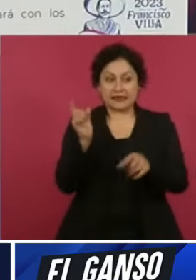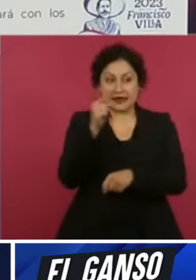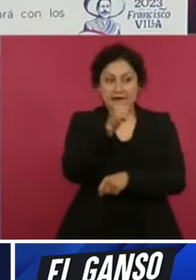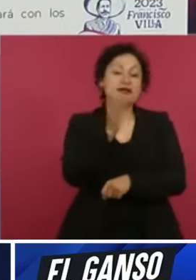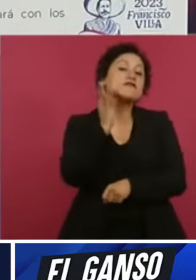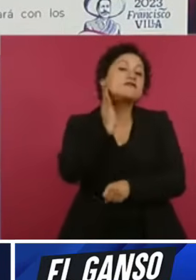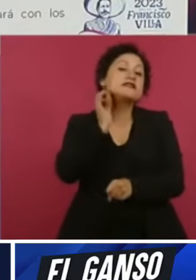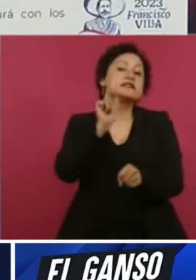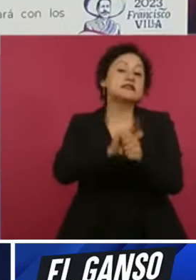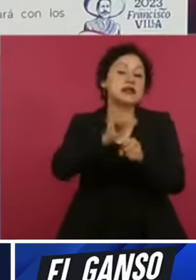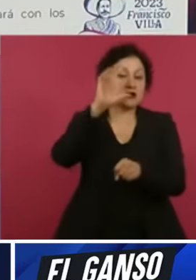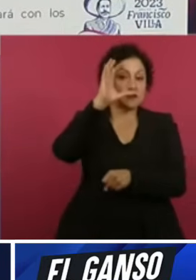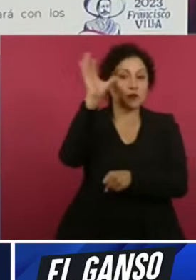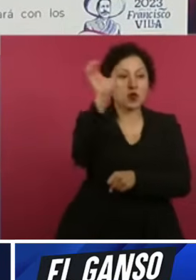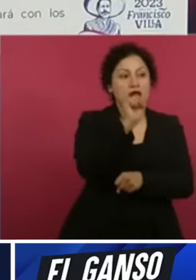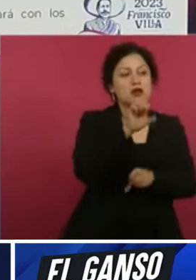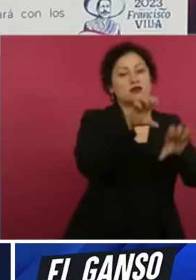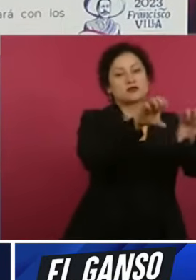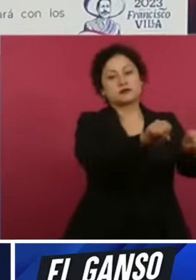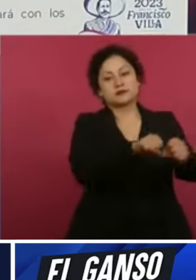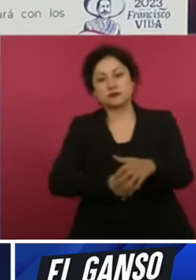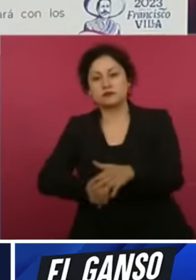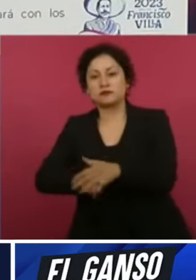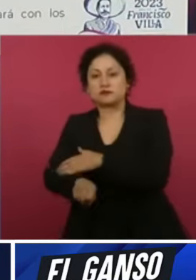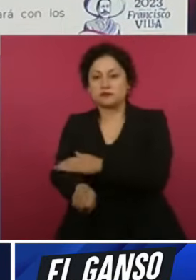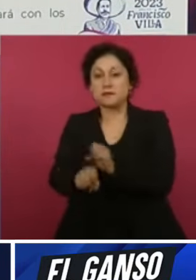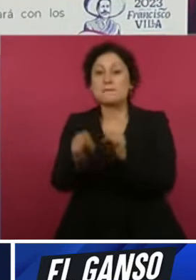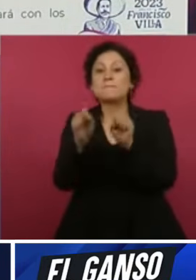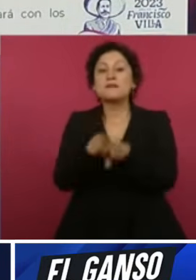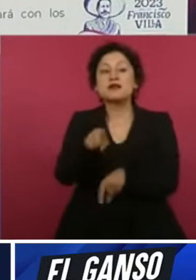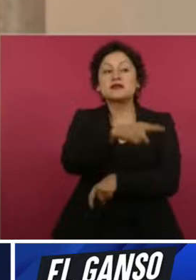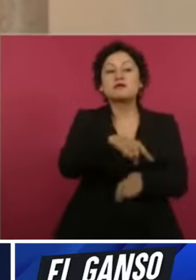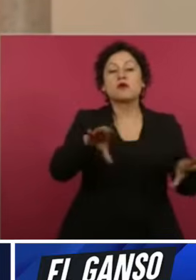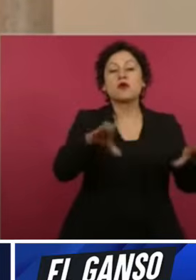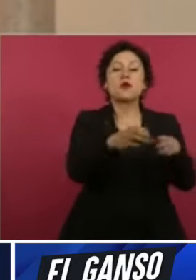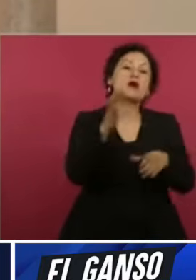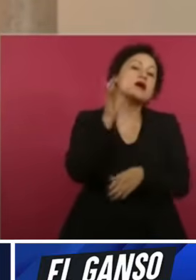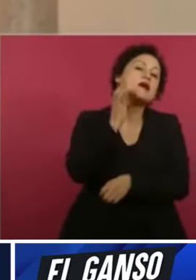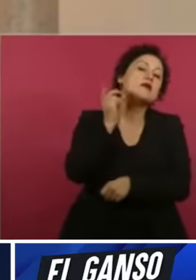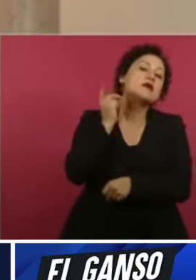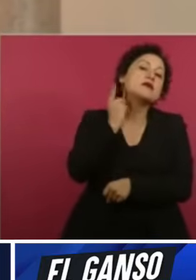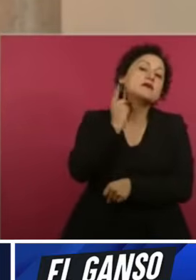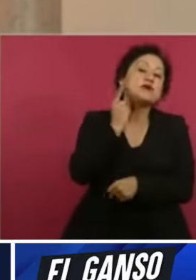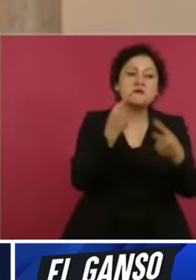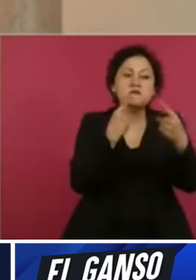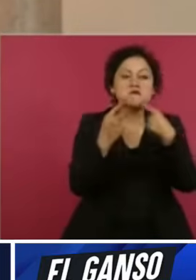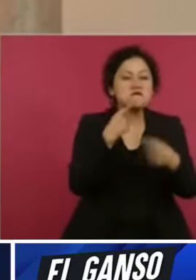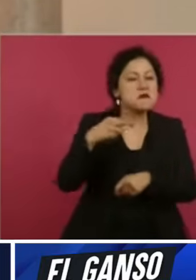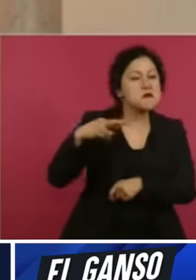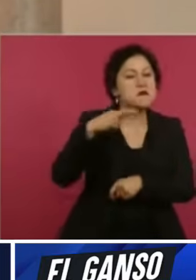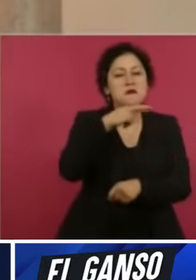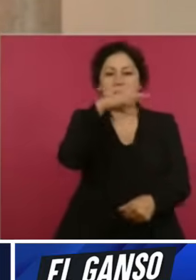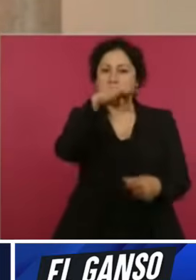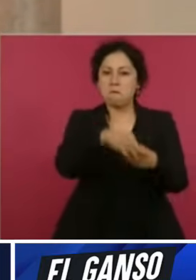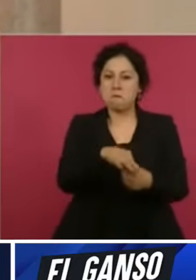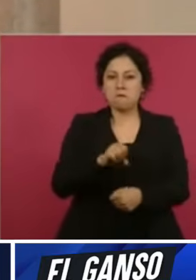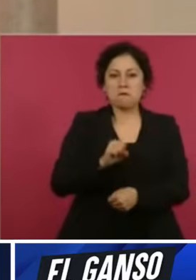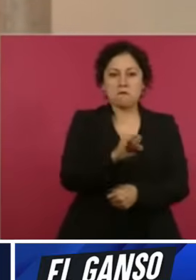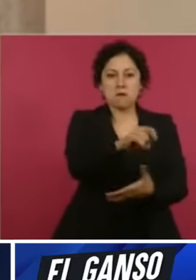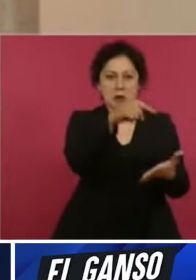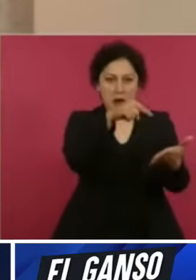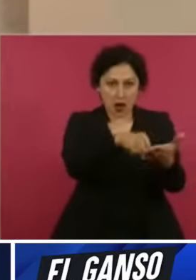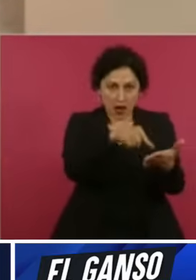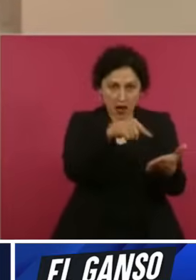cárcel el congreso local de Morelos aprobó en Fast Track una reforma para impedir la